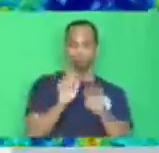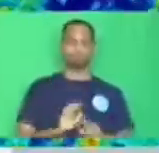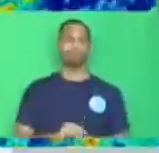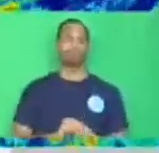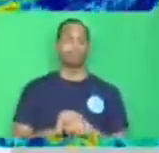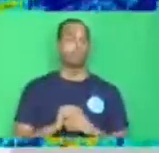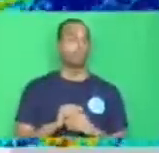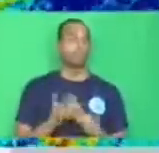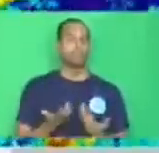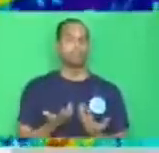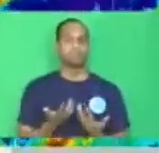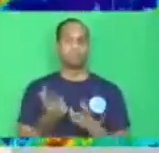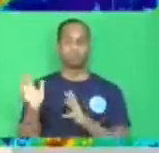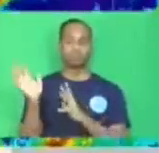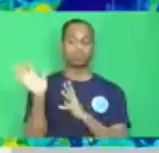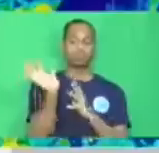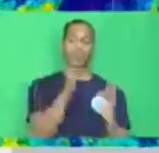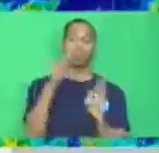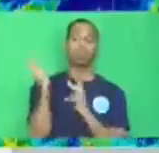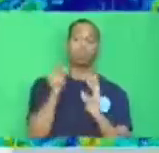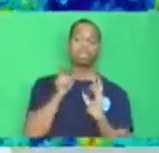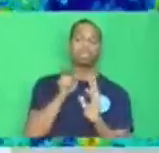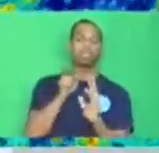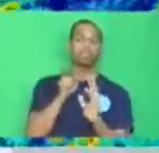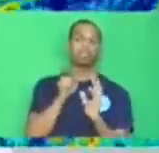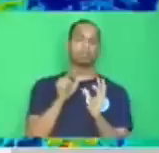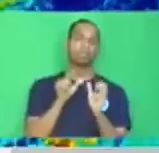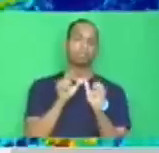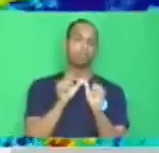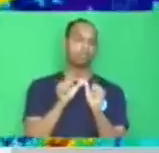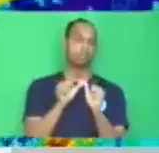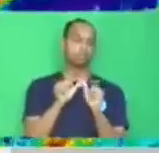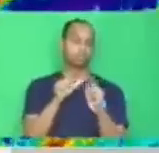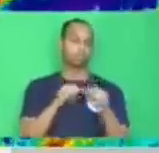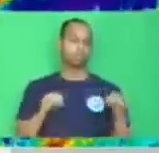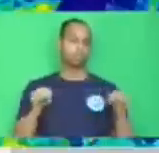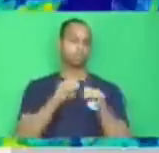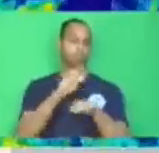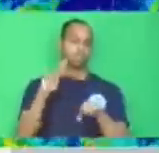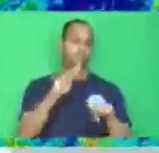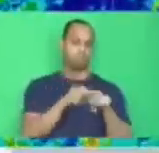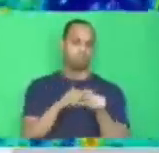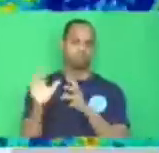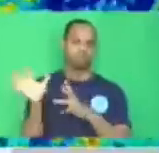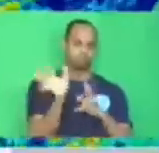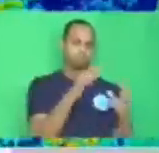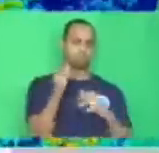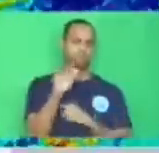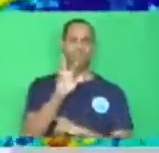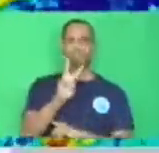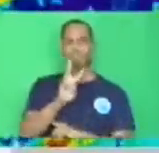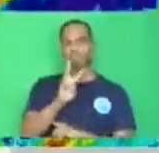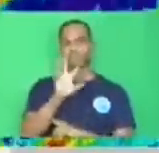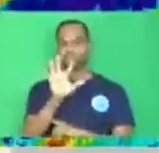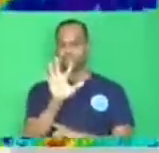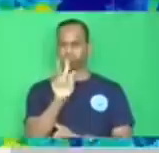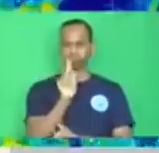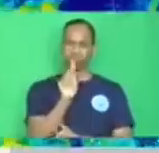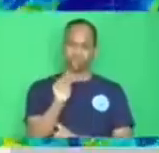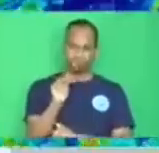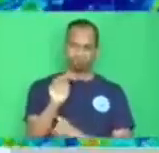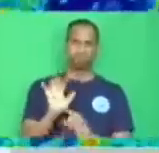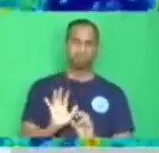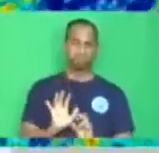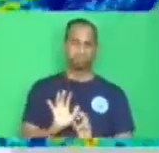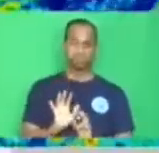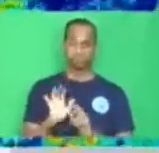relación a los vientos, se mantuvieron dentro del territorio nacional en 65 kilómetros por